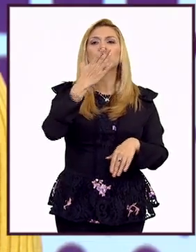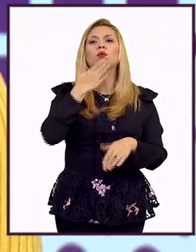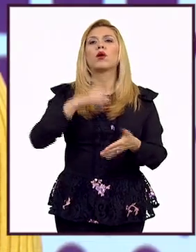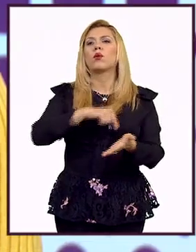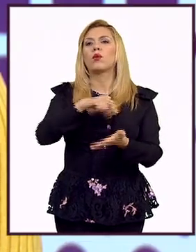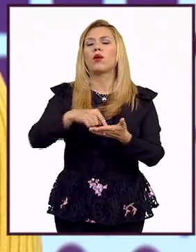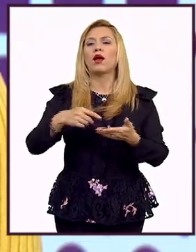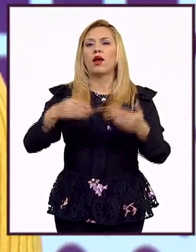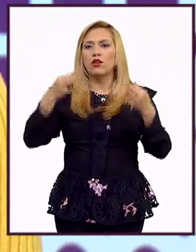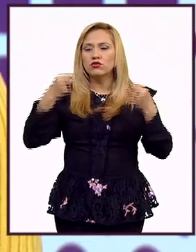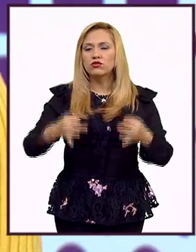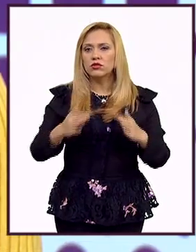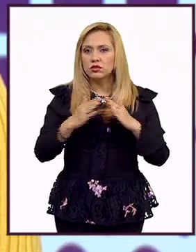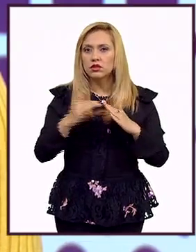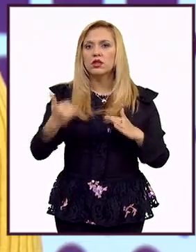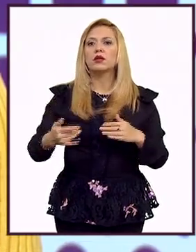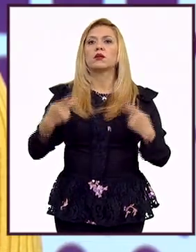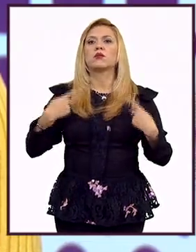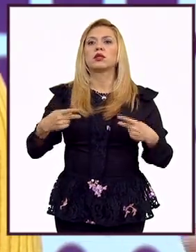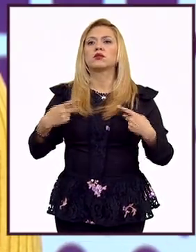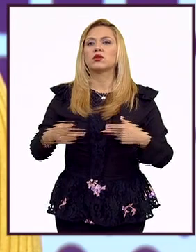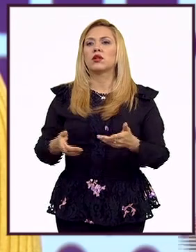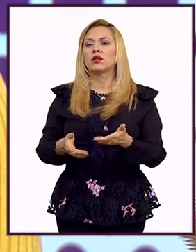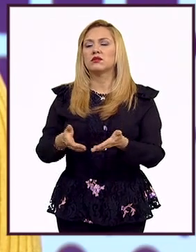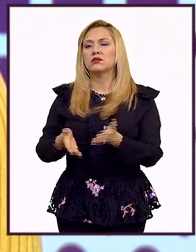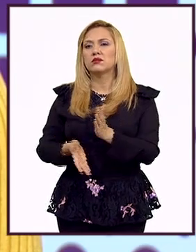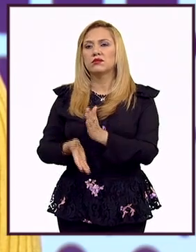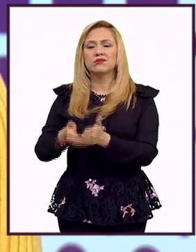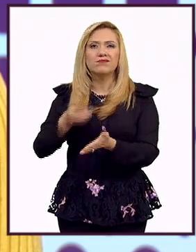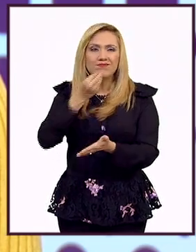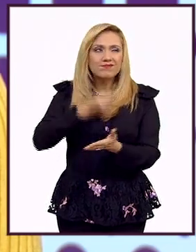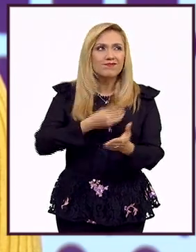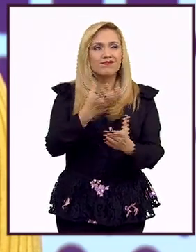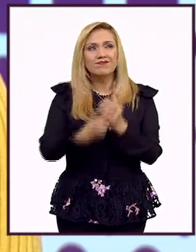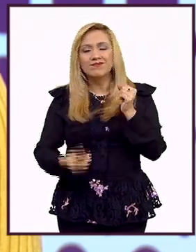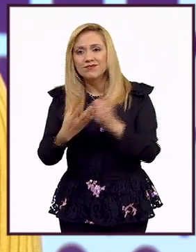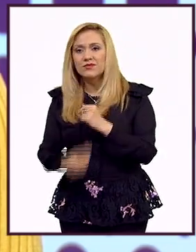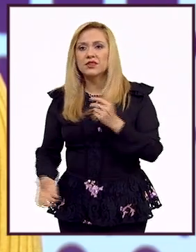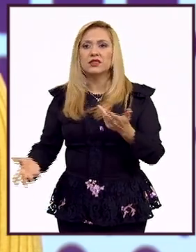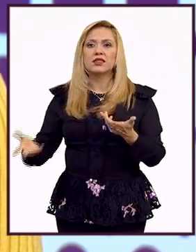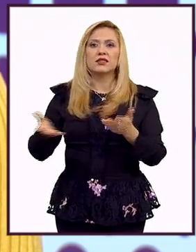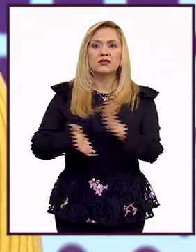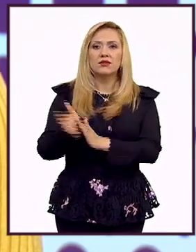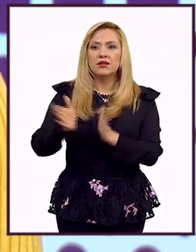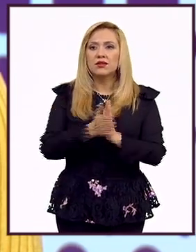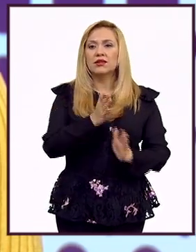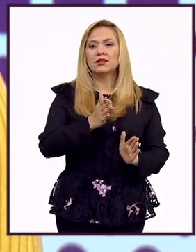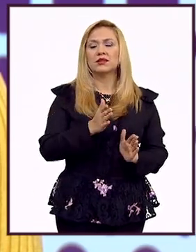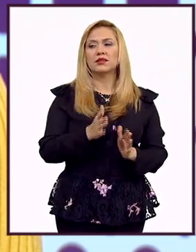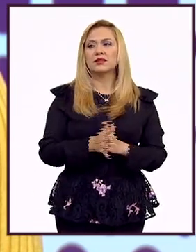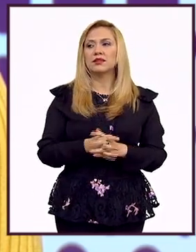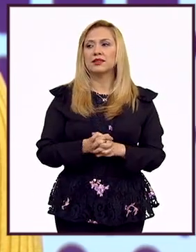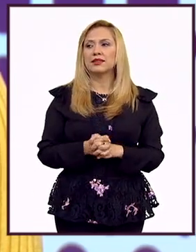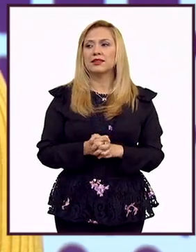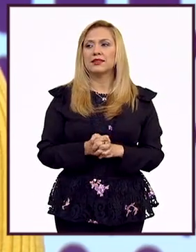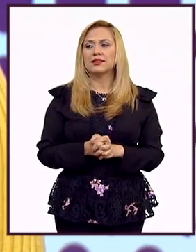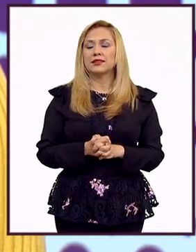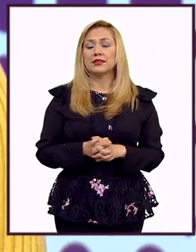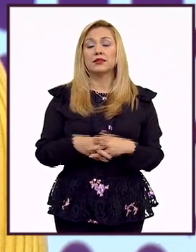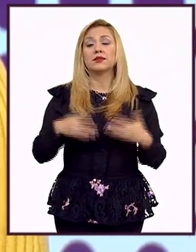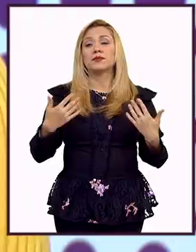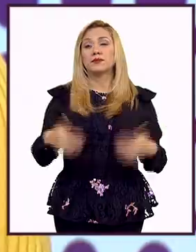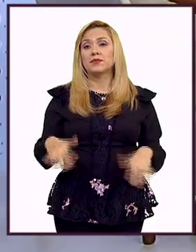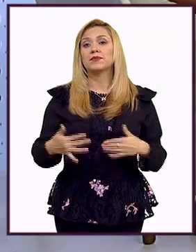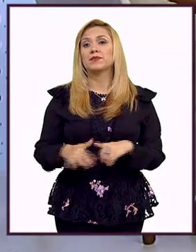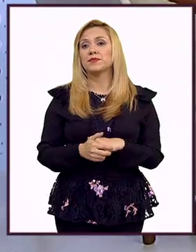relocalizar su lugar de origen, también de personas desplazadas. Es decir, el concepto es bastante amplio y bastante abarcador. Claro.